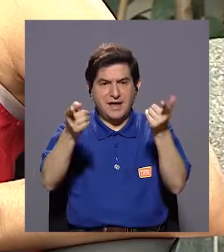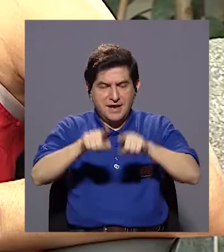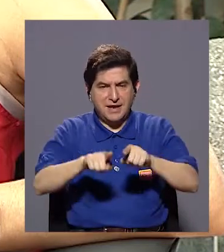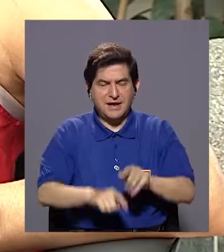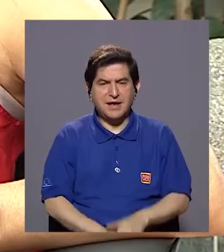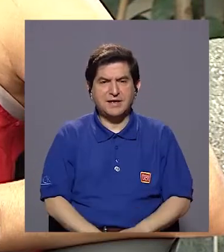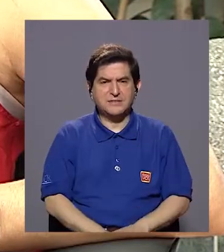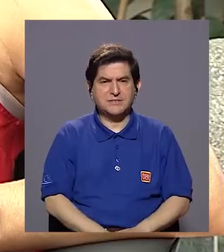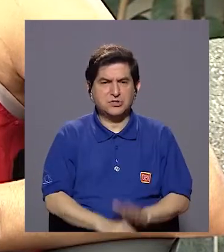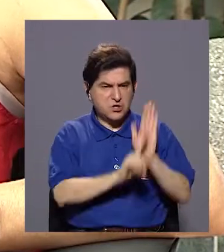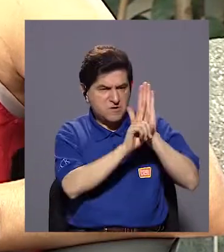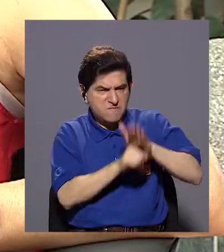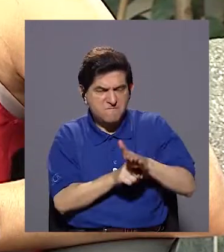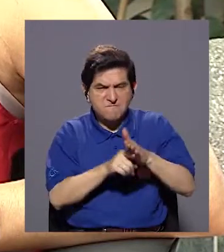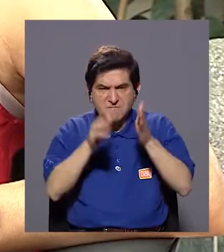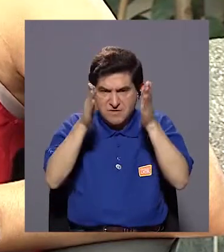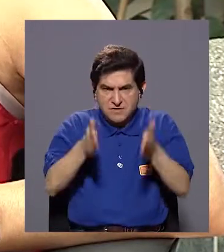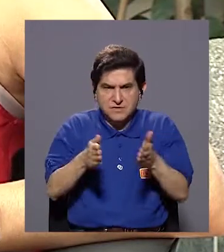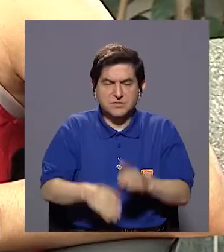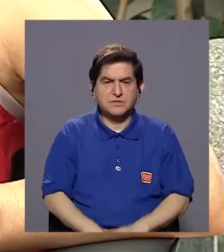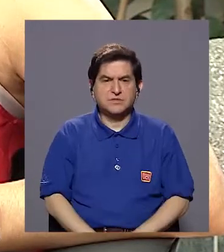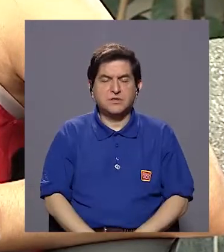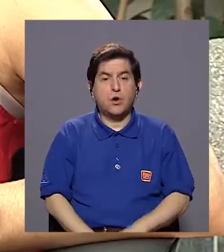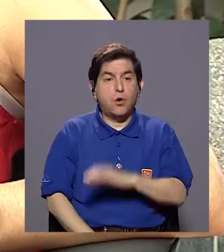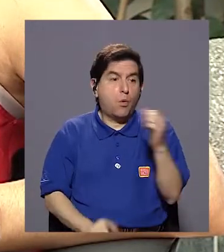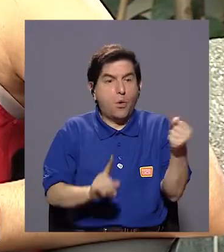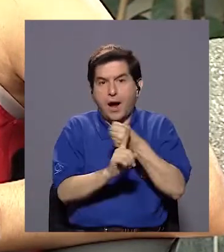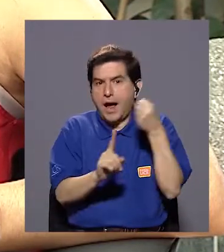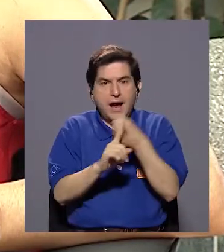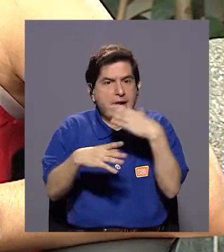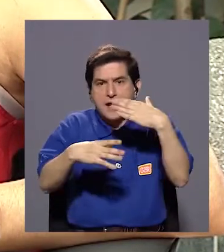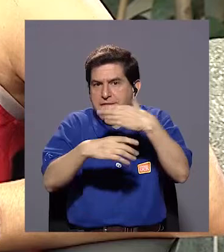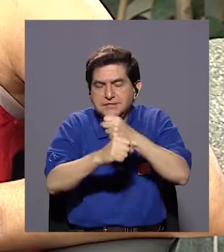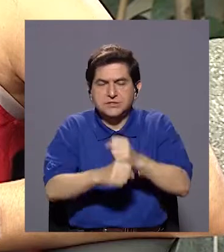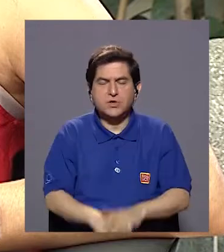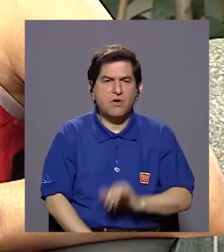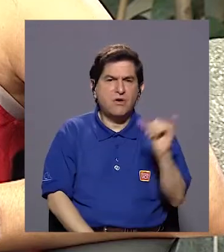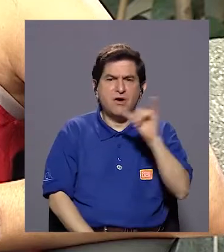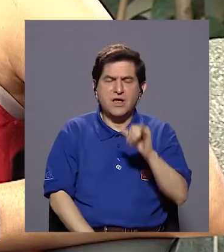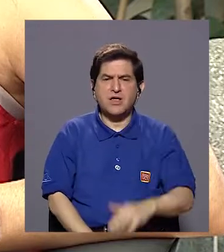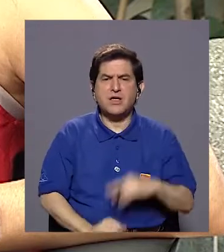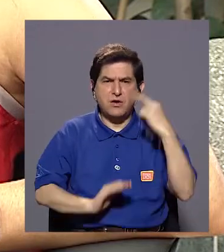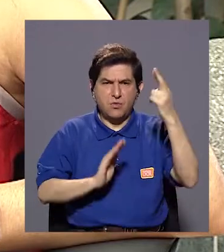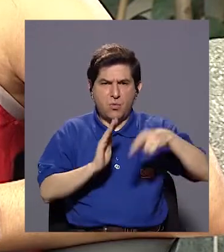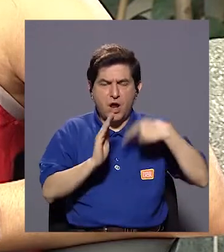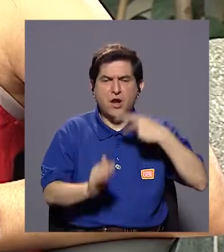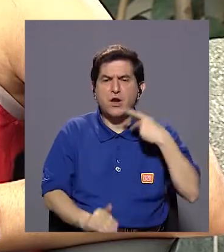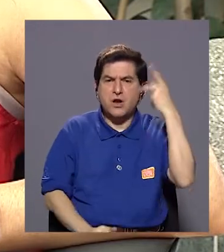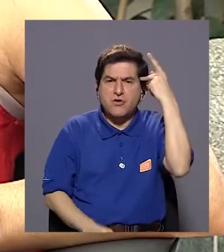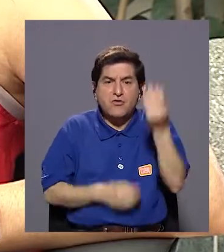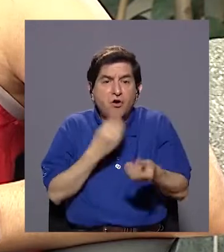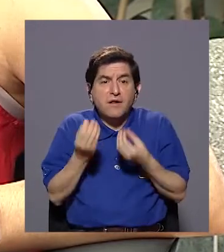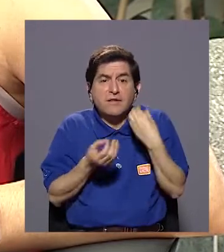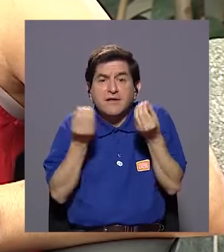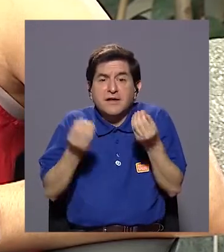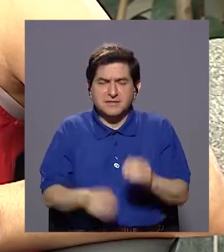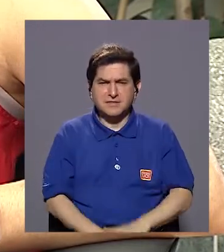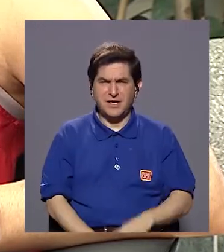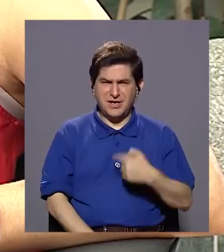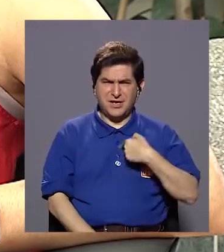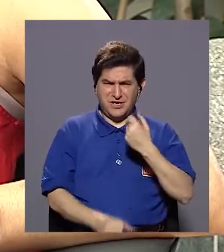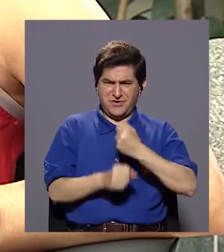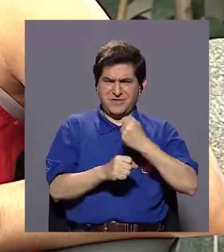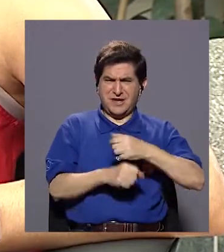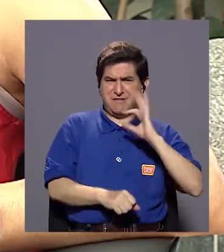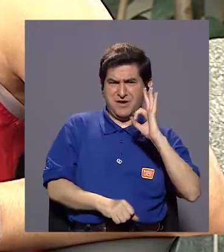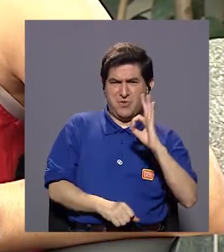está intimidando o que está agrediendo, ¿verdad? Está también el rol de los padres, ¿qué hacer? Y saber si lo estoy haciendo bien,